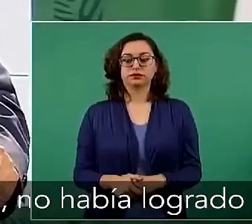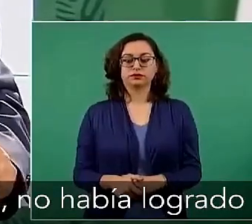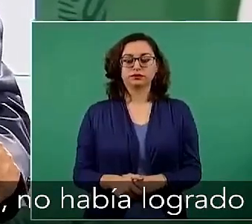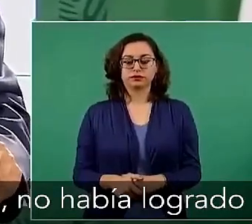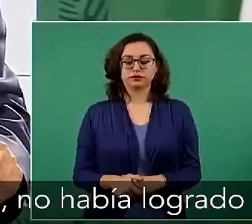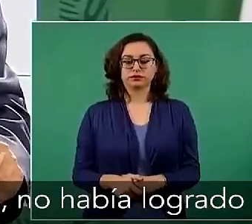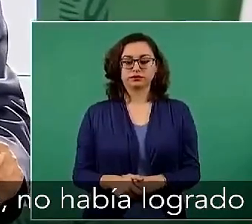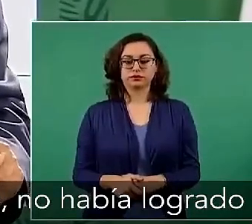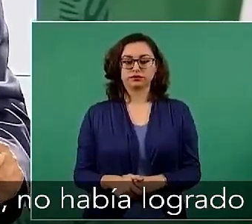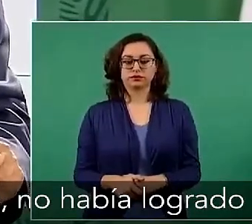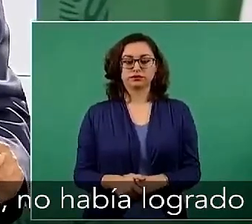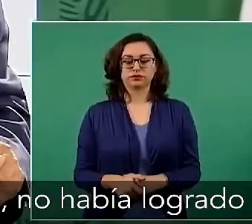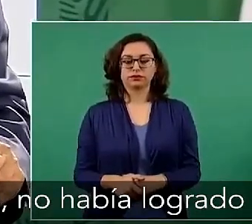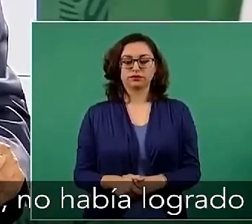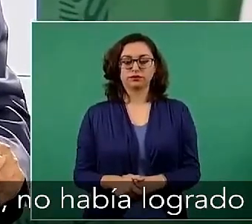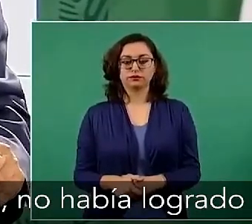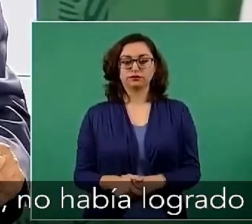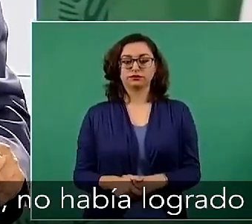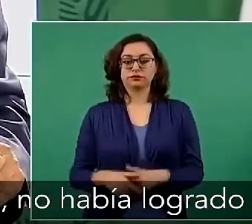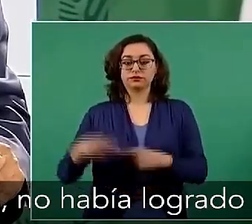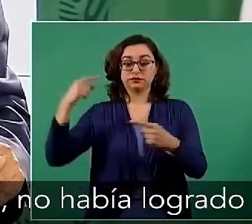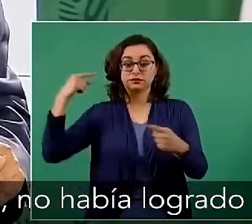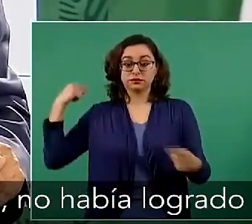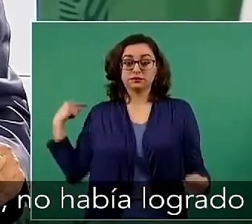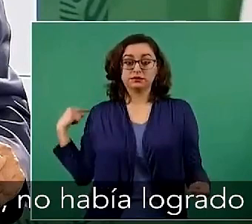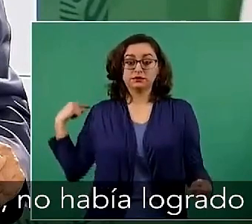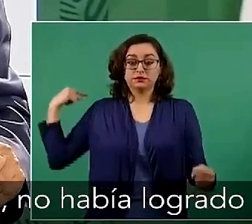no había logrado